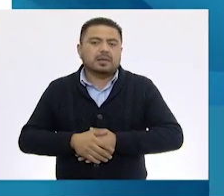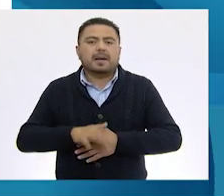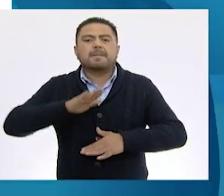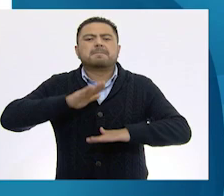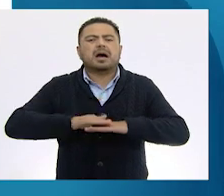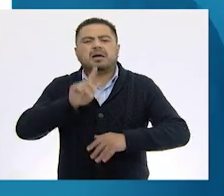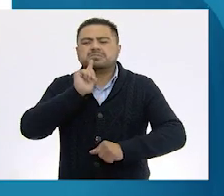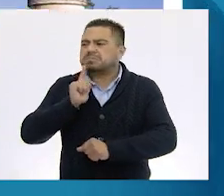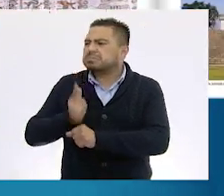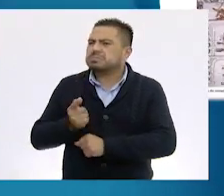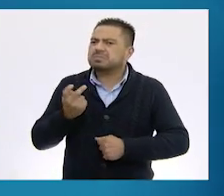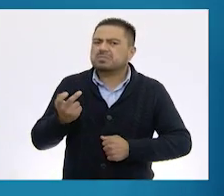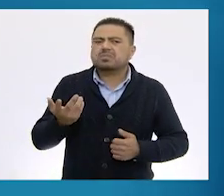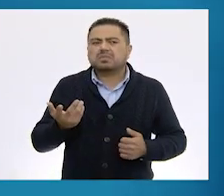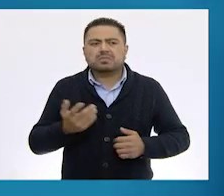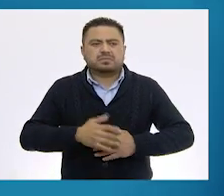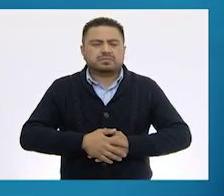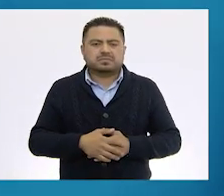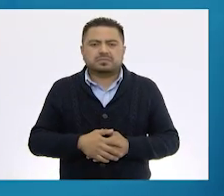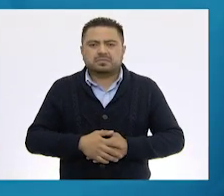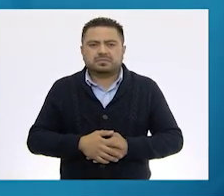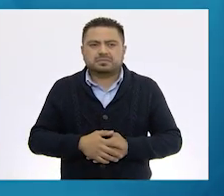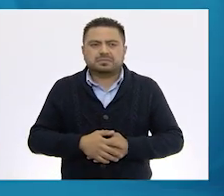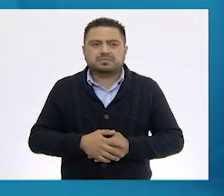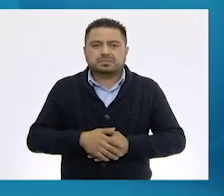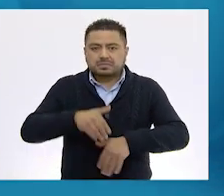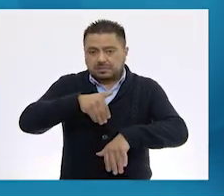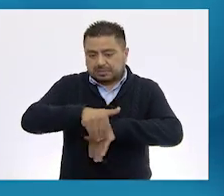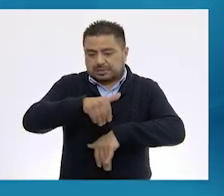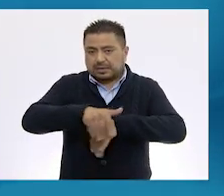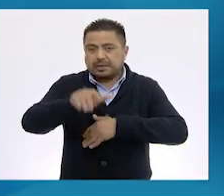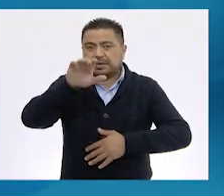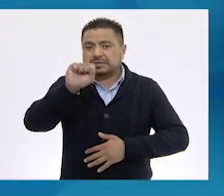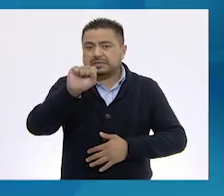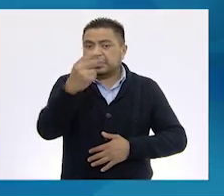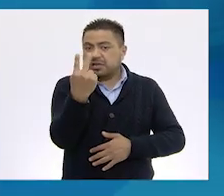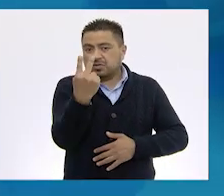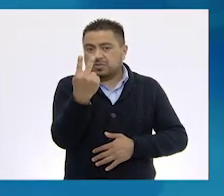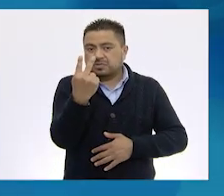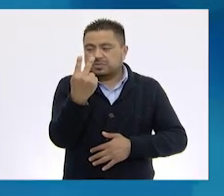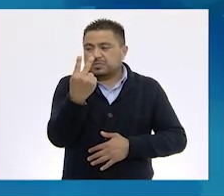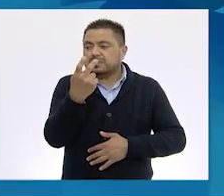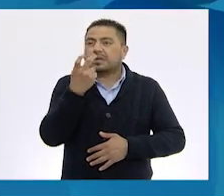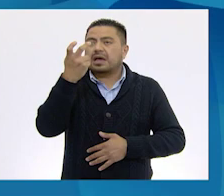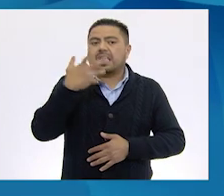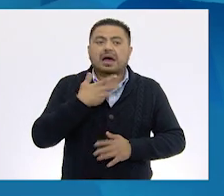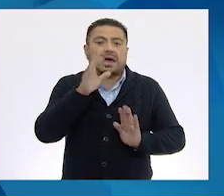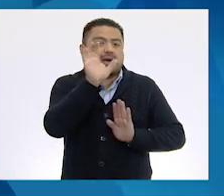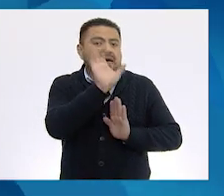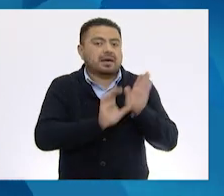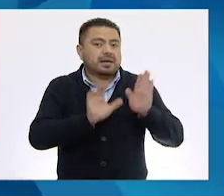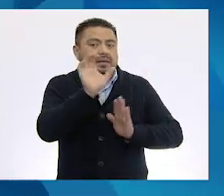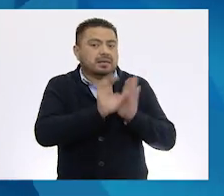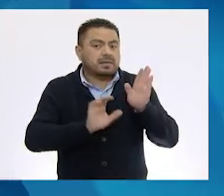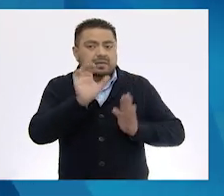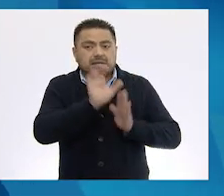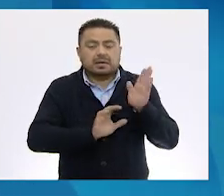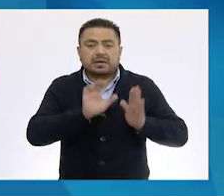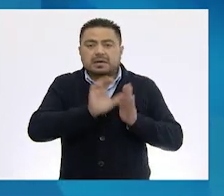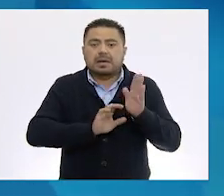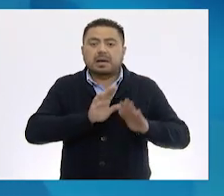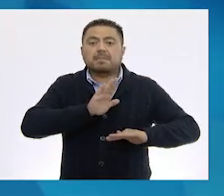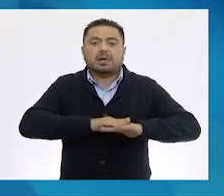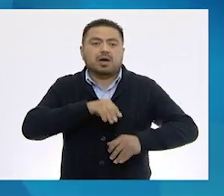más observan? Oye, en la página 62 hay un calendario. Y